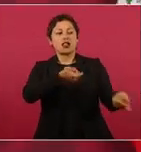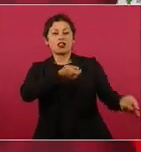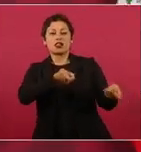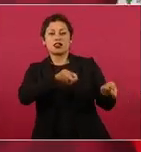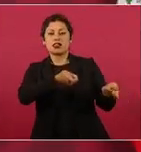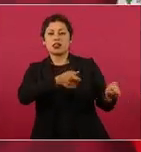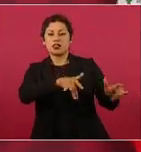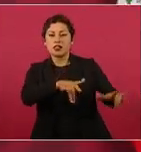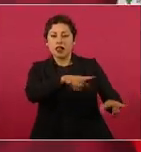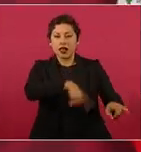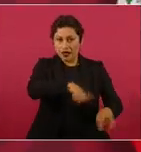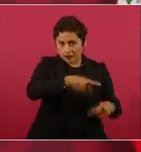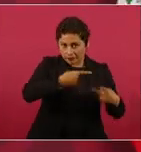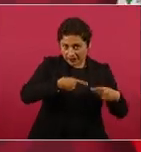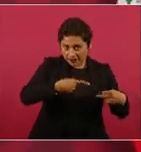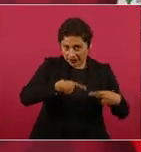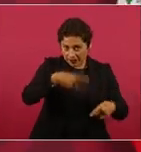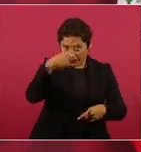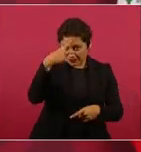lo de